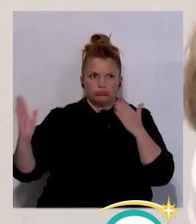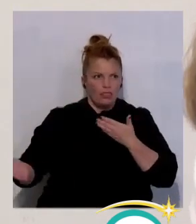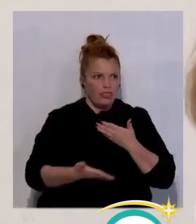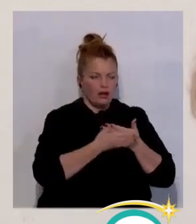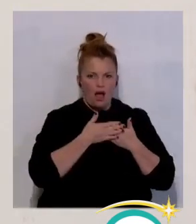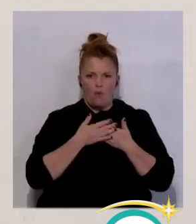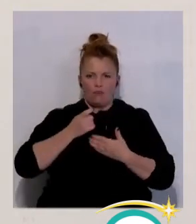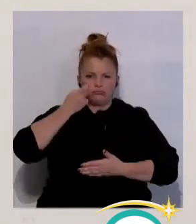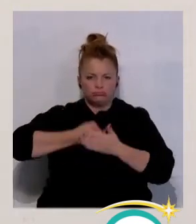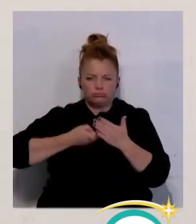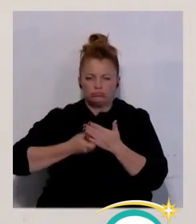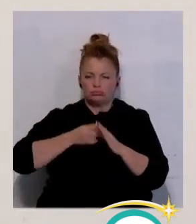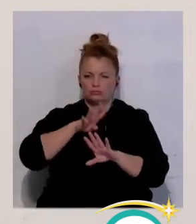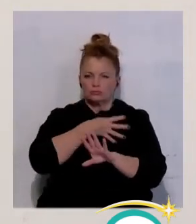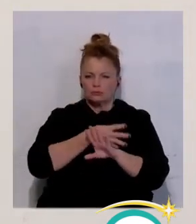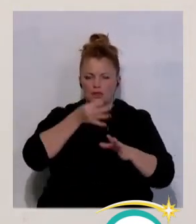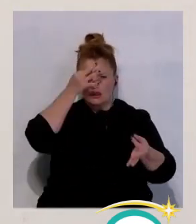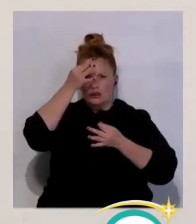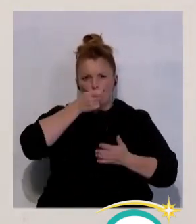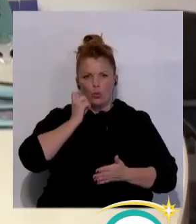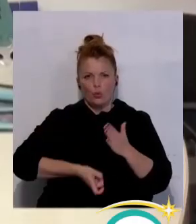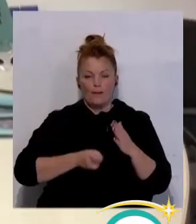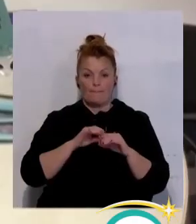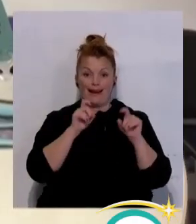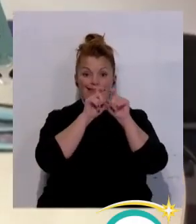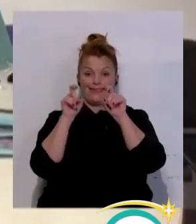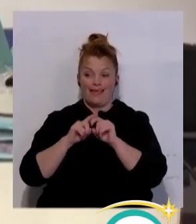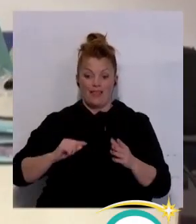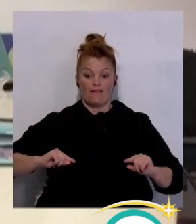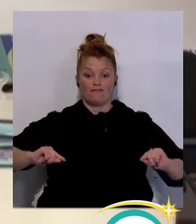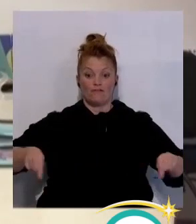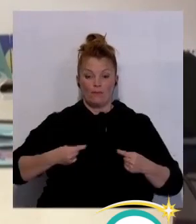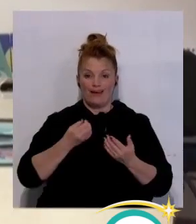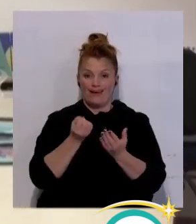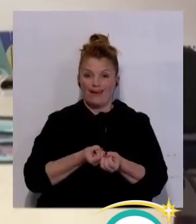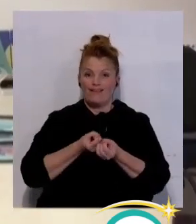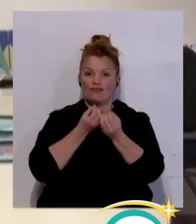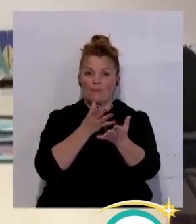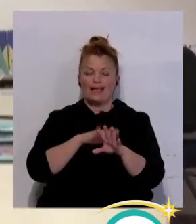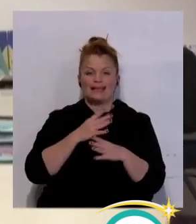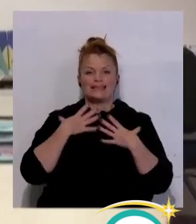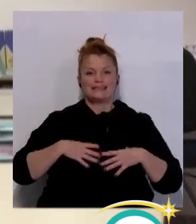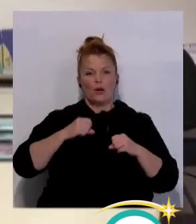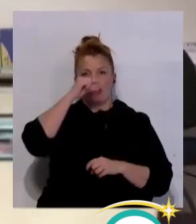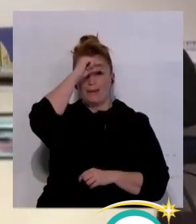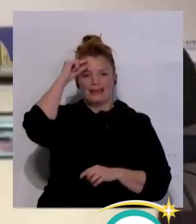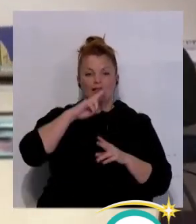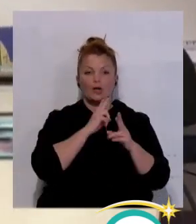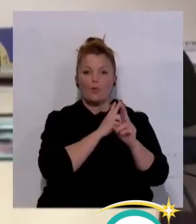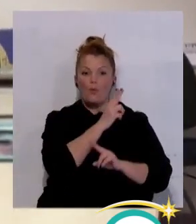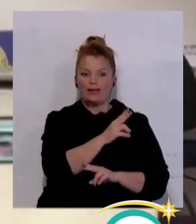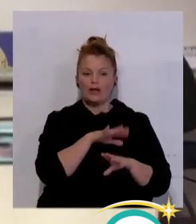restrictivo, con unos horarios tan estrictos. Para las entidades que firman este informe sobre salud mental, la respuesta contra